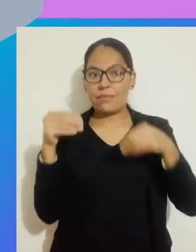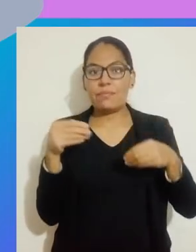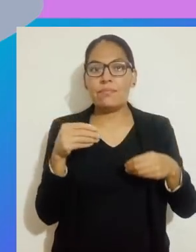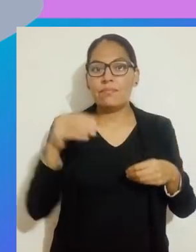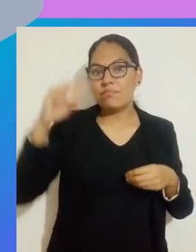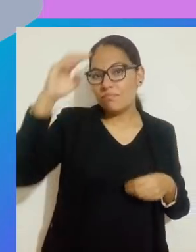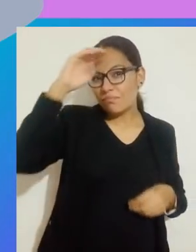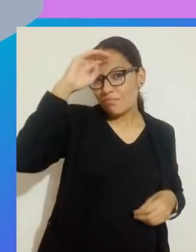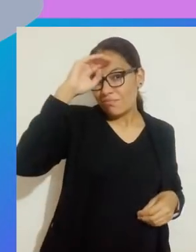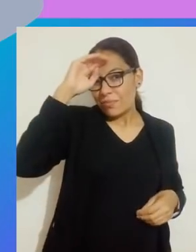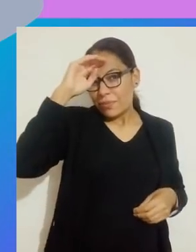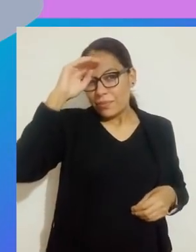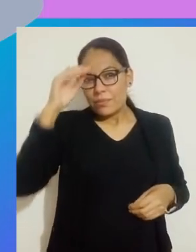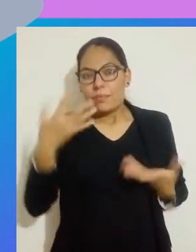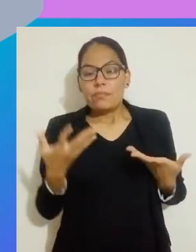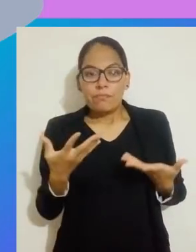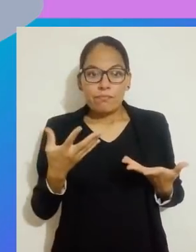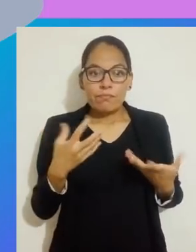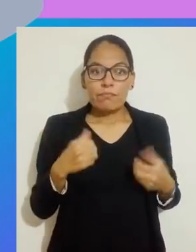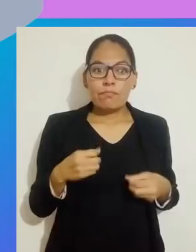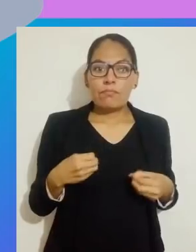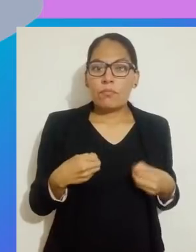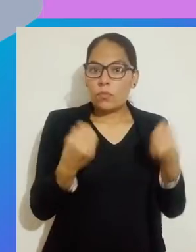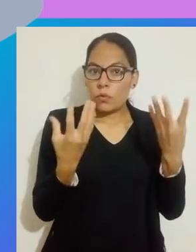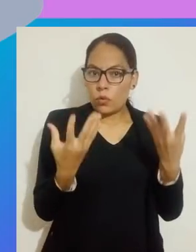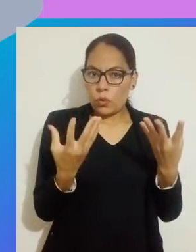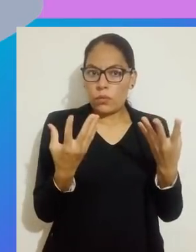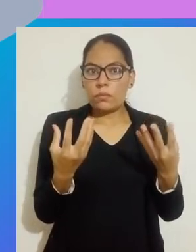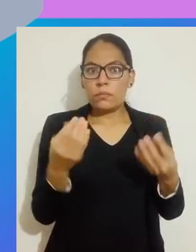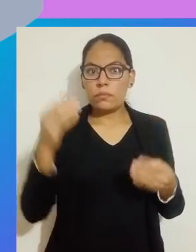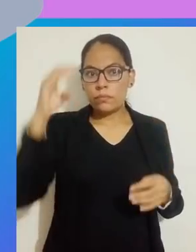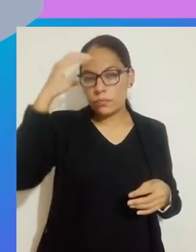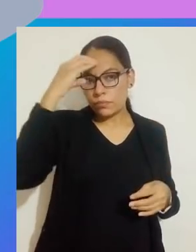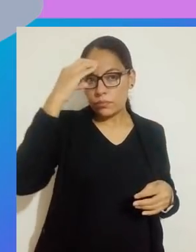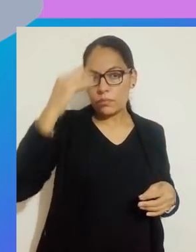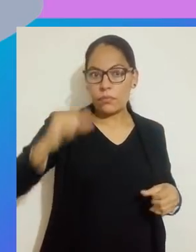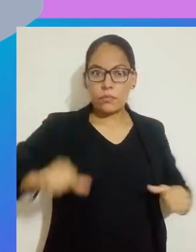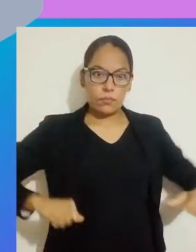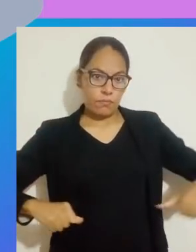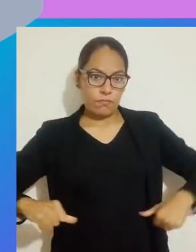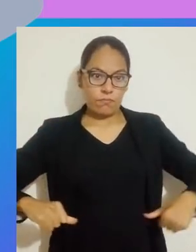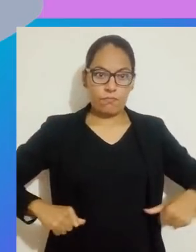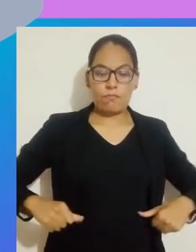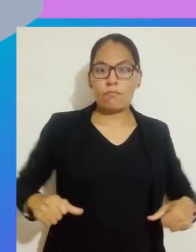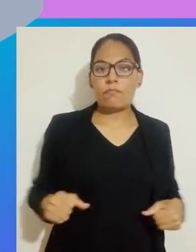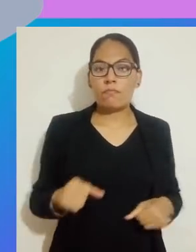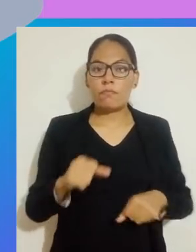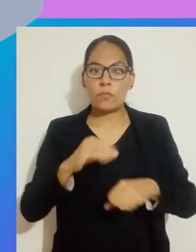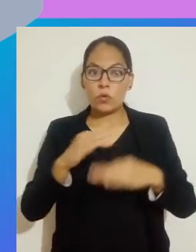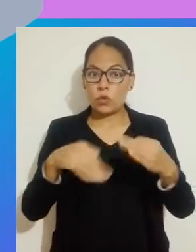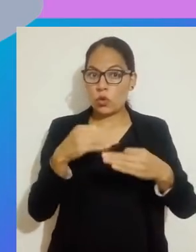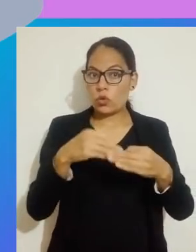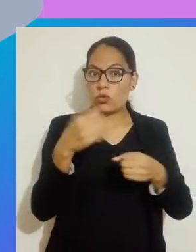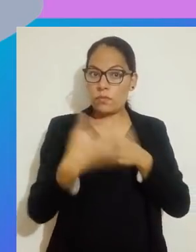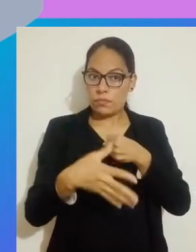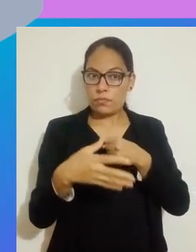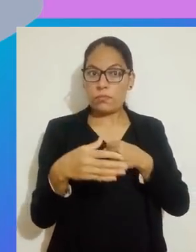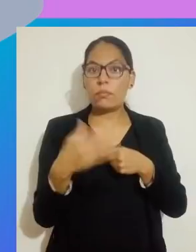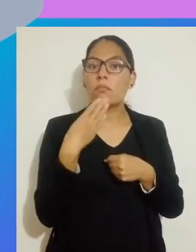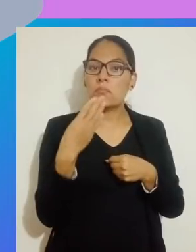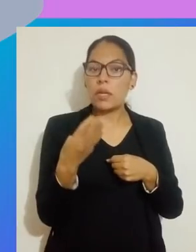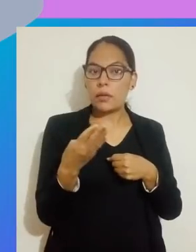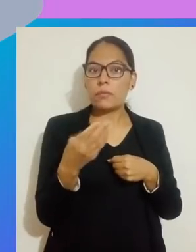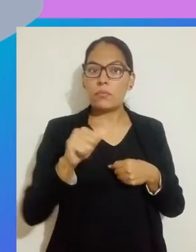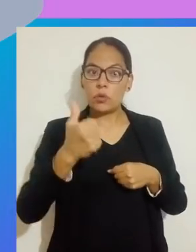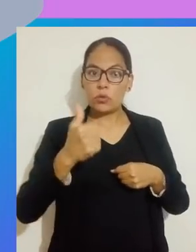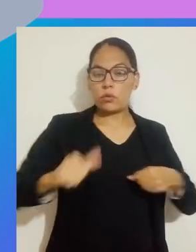emocionados por aprender cada día más, además de estar consciente de qué tiempos les daremos para